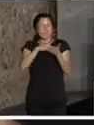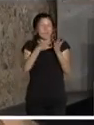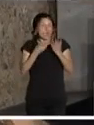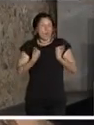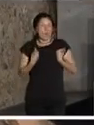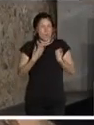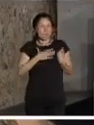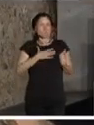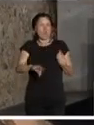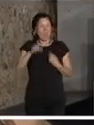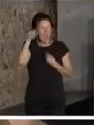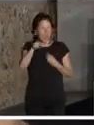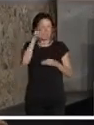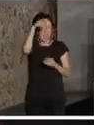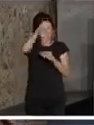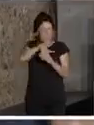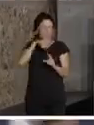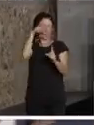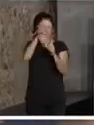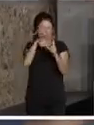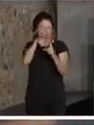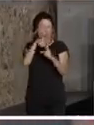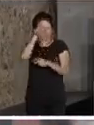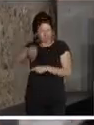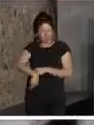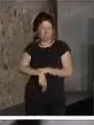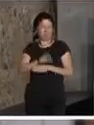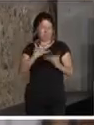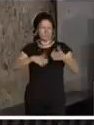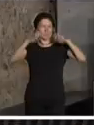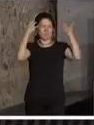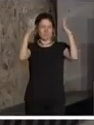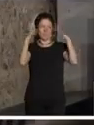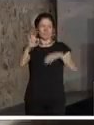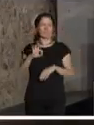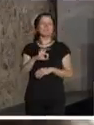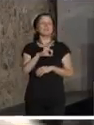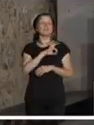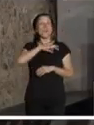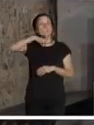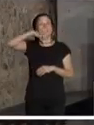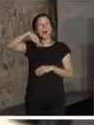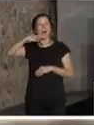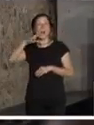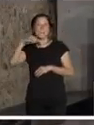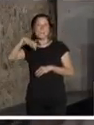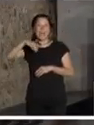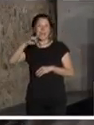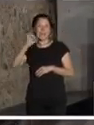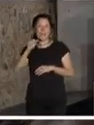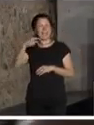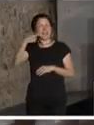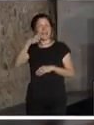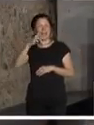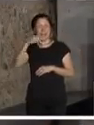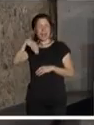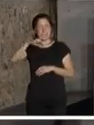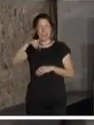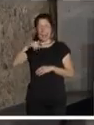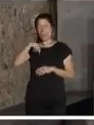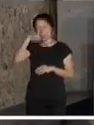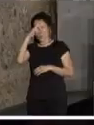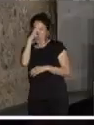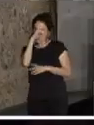proyecto de vida Ese es el voto útil y al señor garamendi señor garamendi